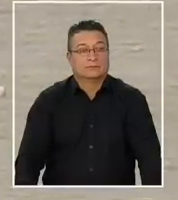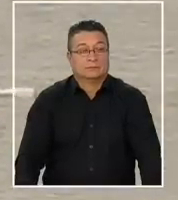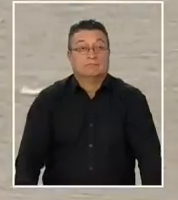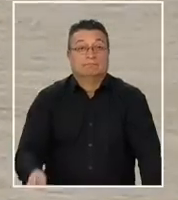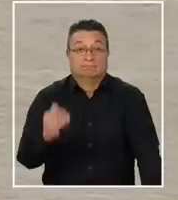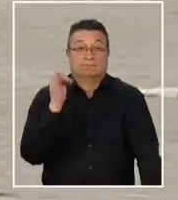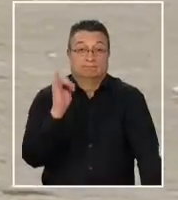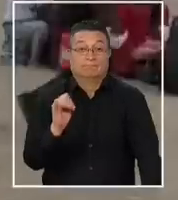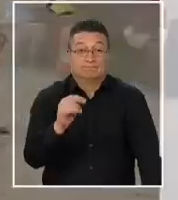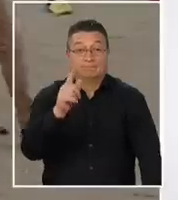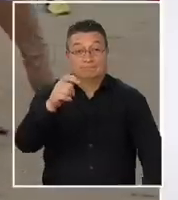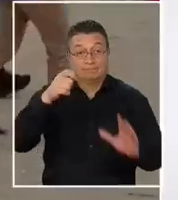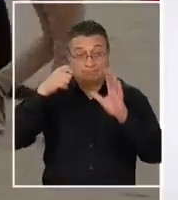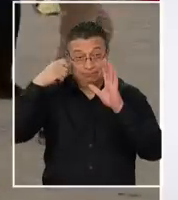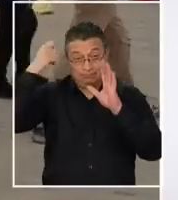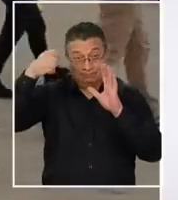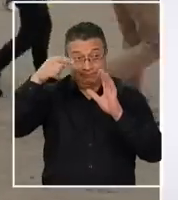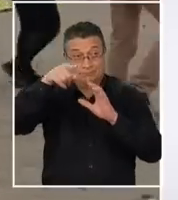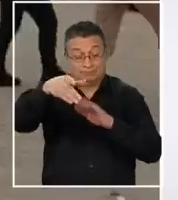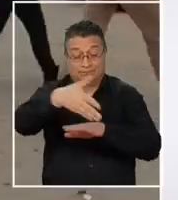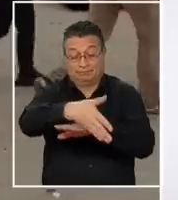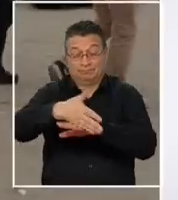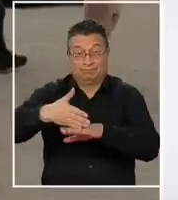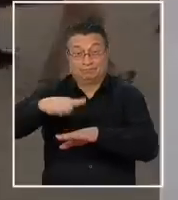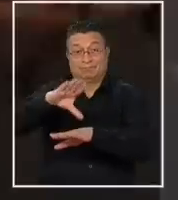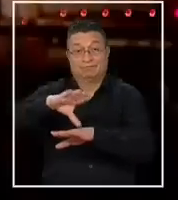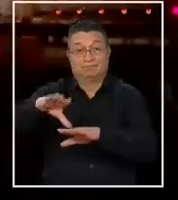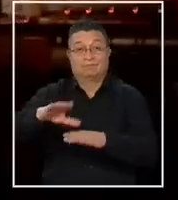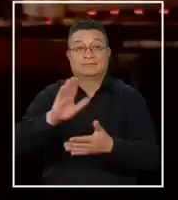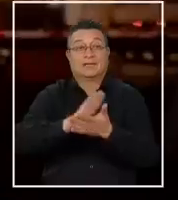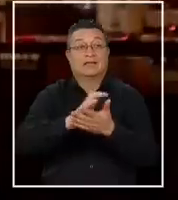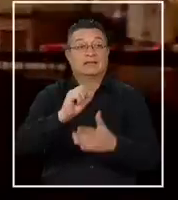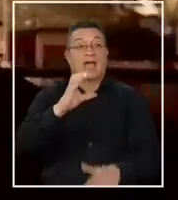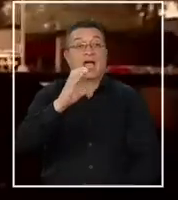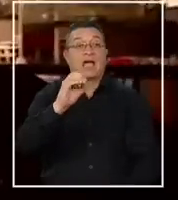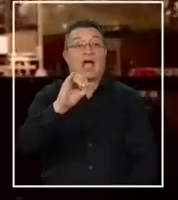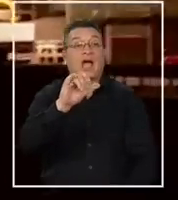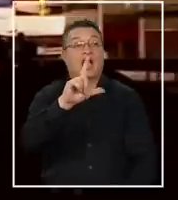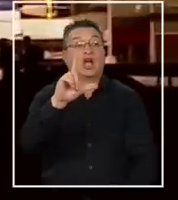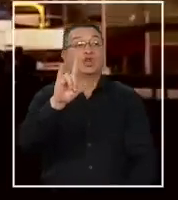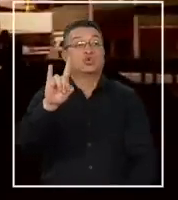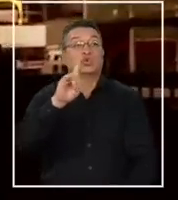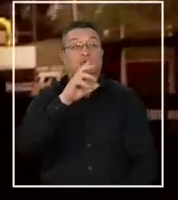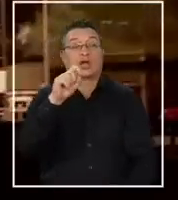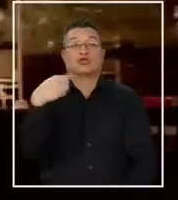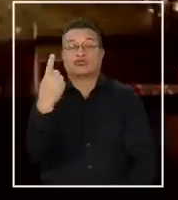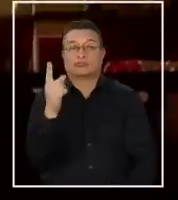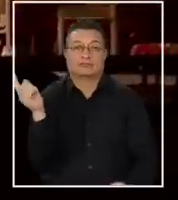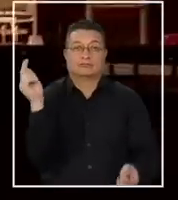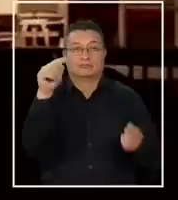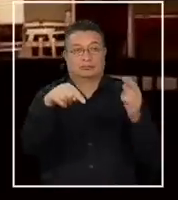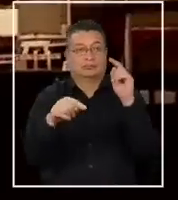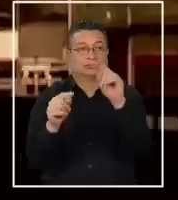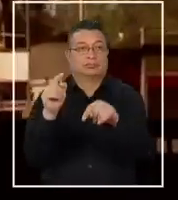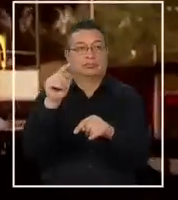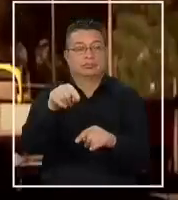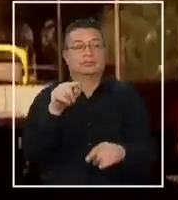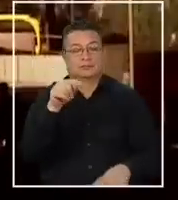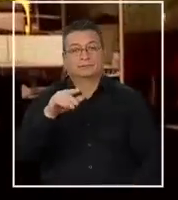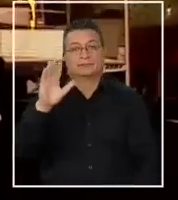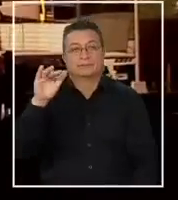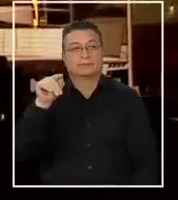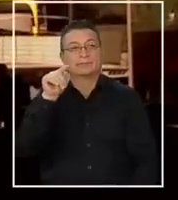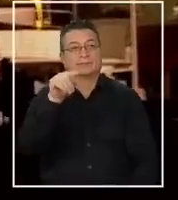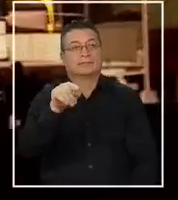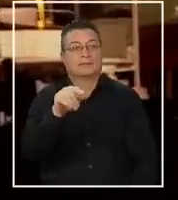Claro que sí. Y con esta imagen del complejo fronterizo Chacayuta, a donde muchos retornan, despedimos este despacho desde precisamente